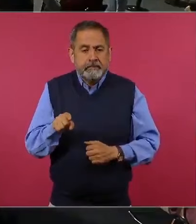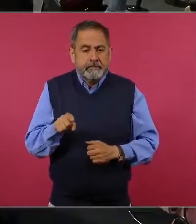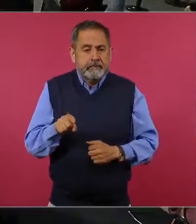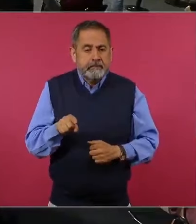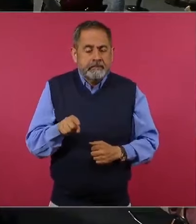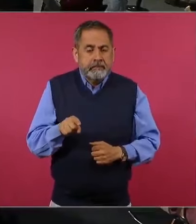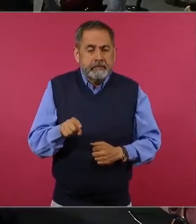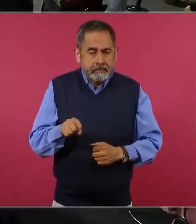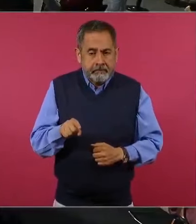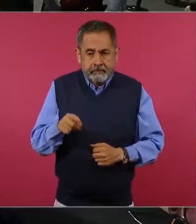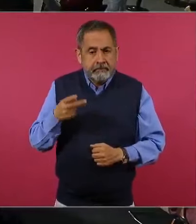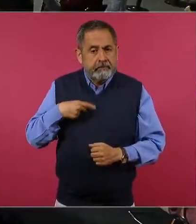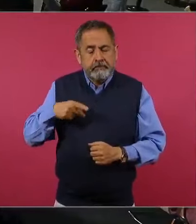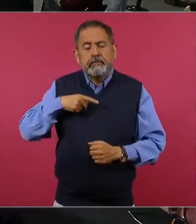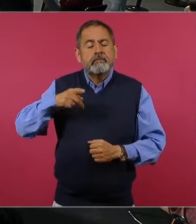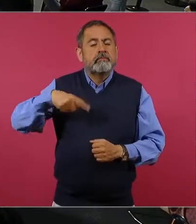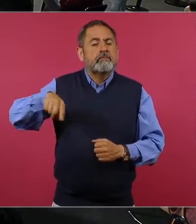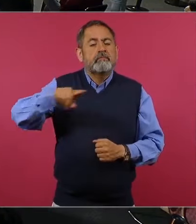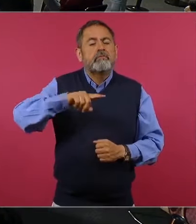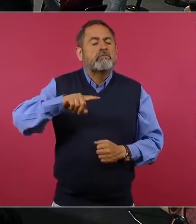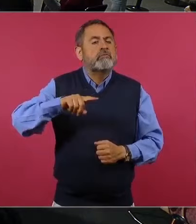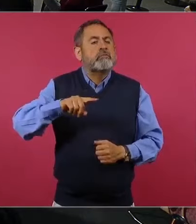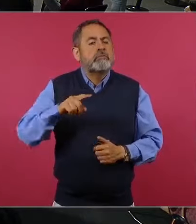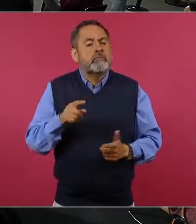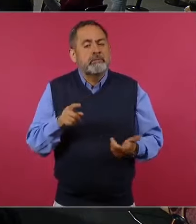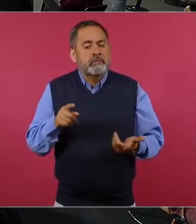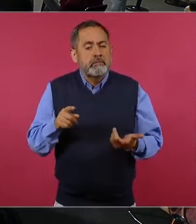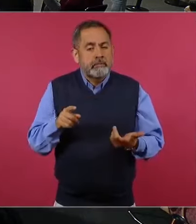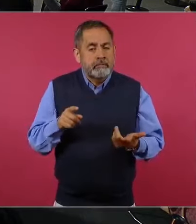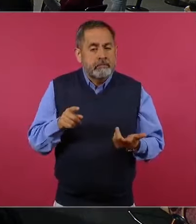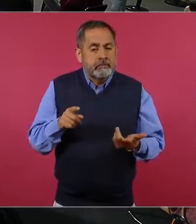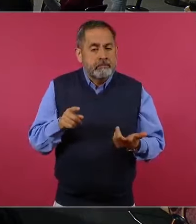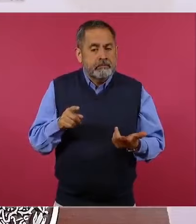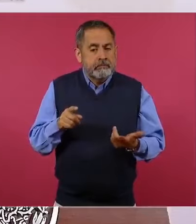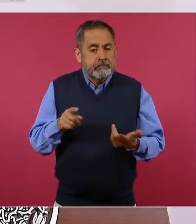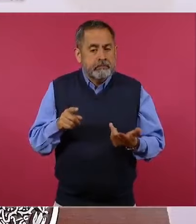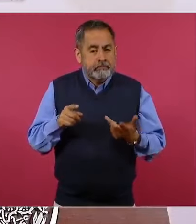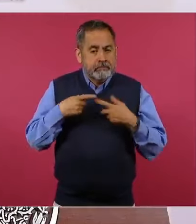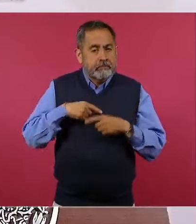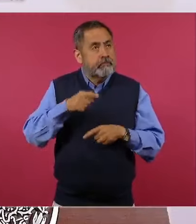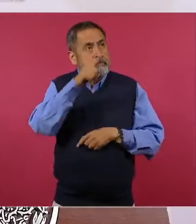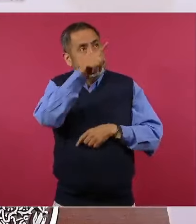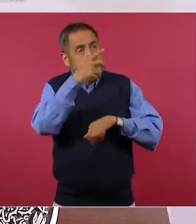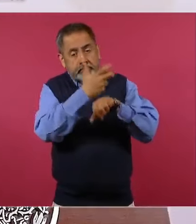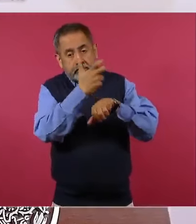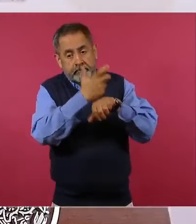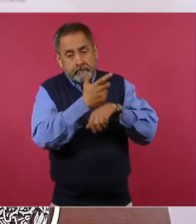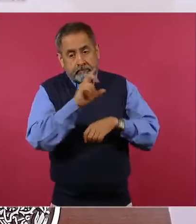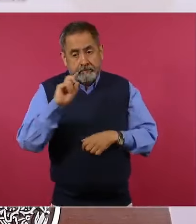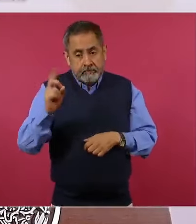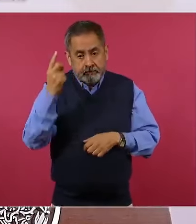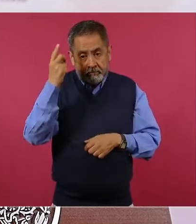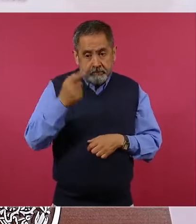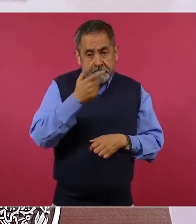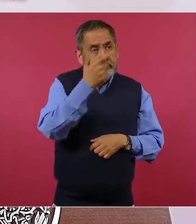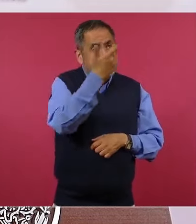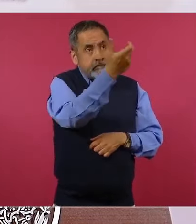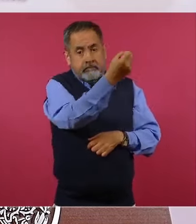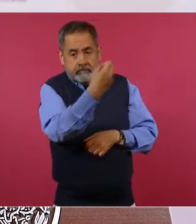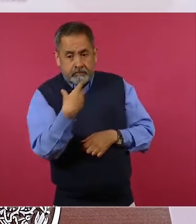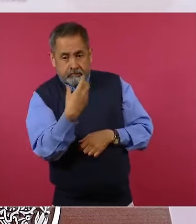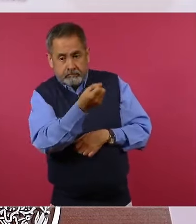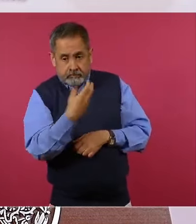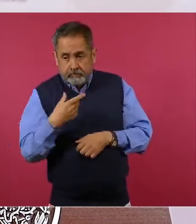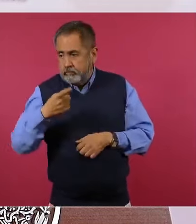las personas, los que reciben remesas del exterior,